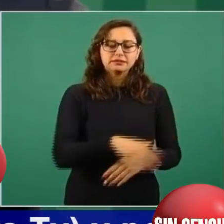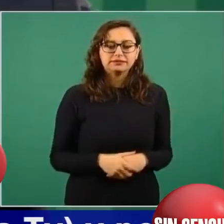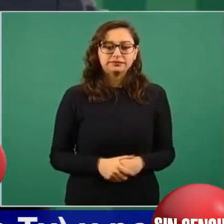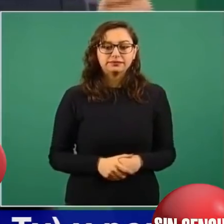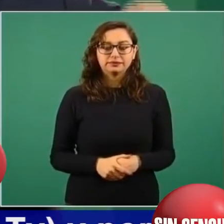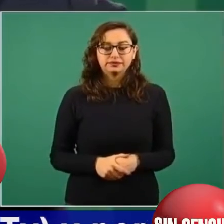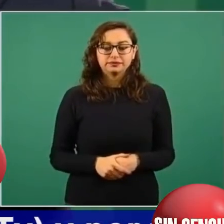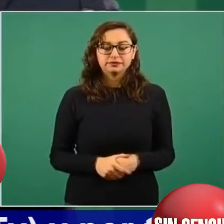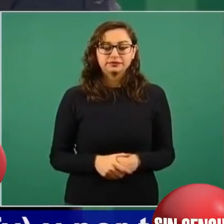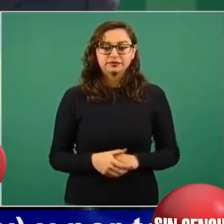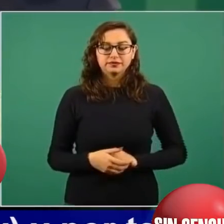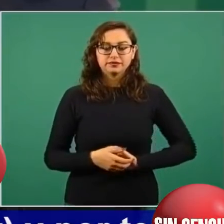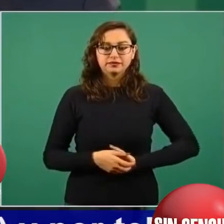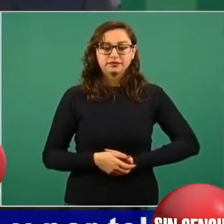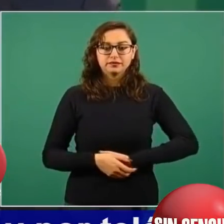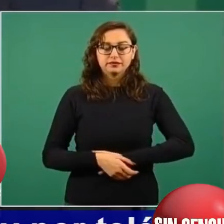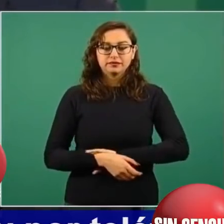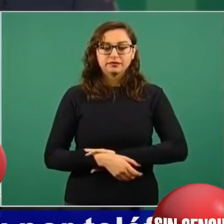para